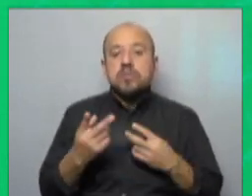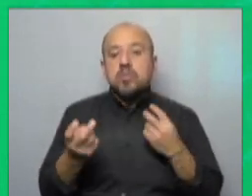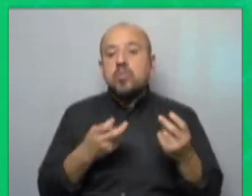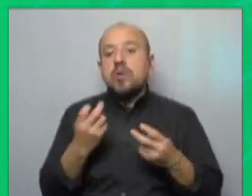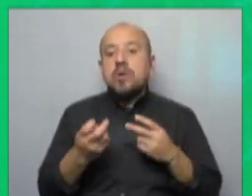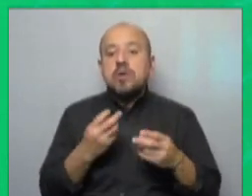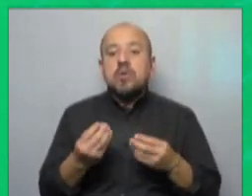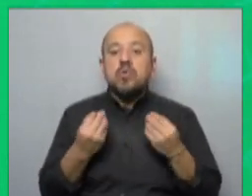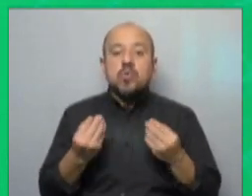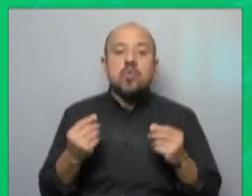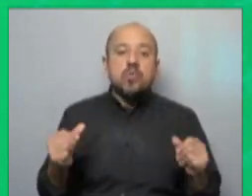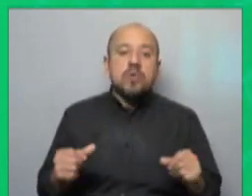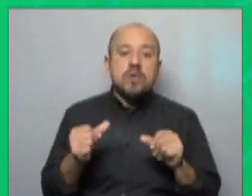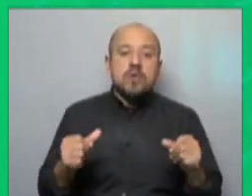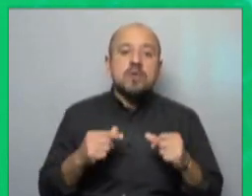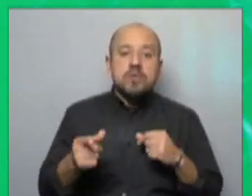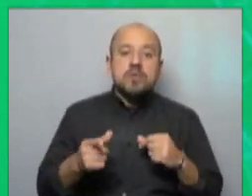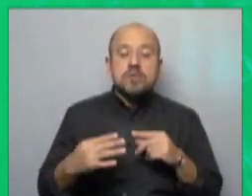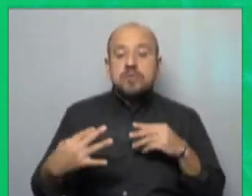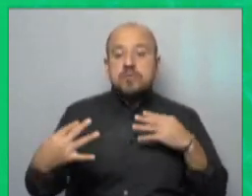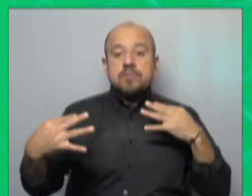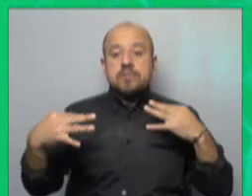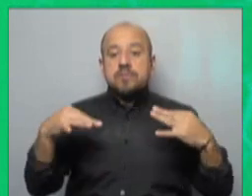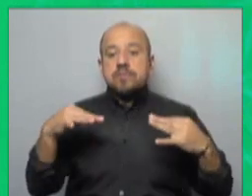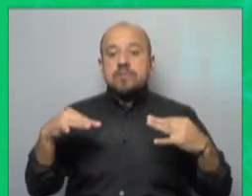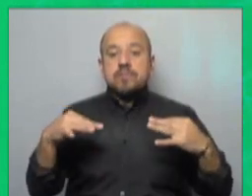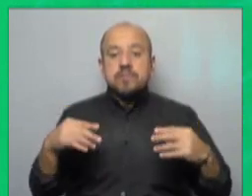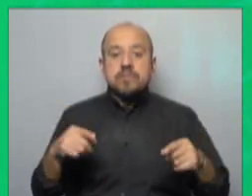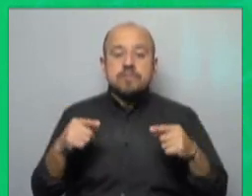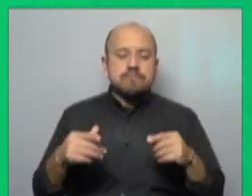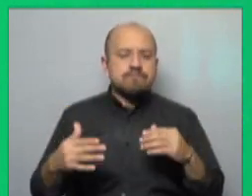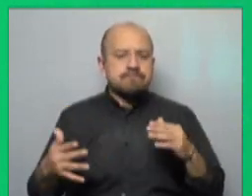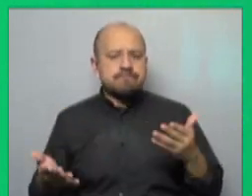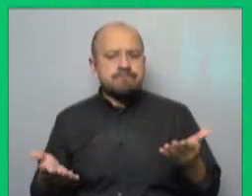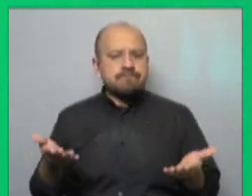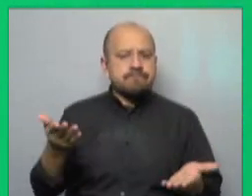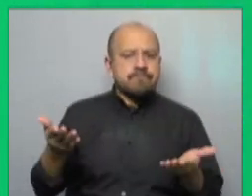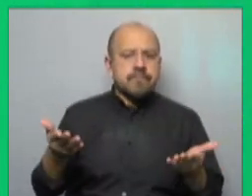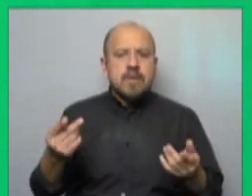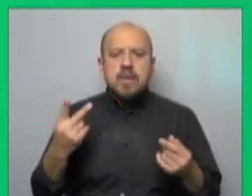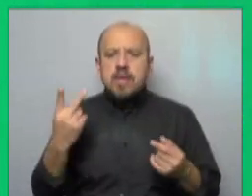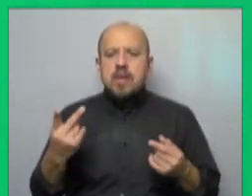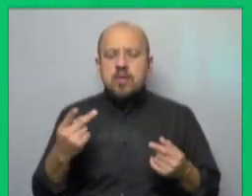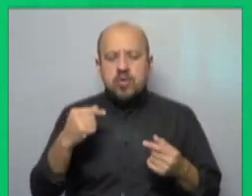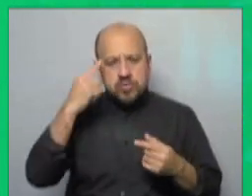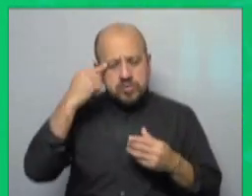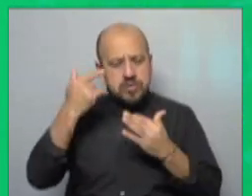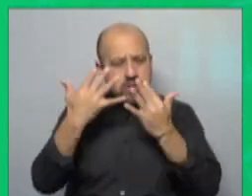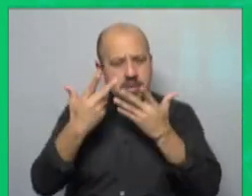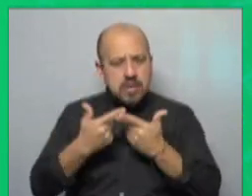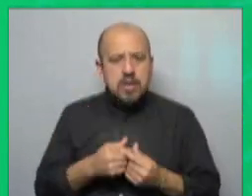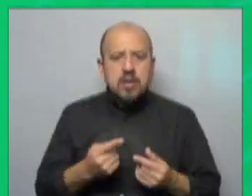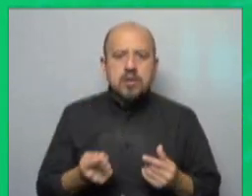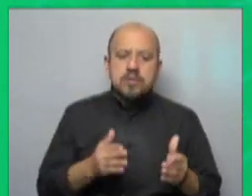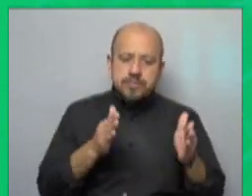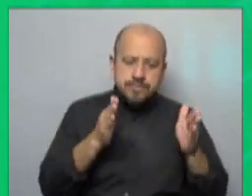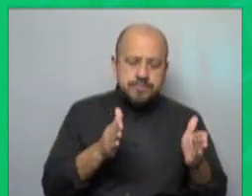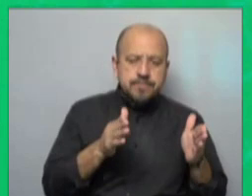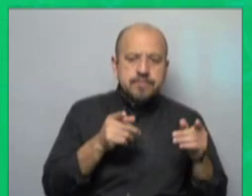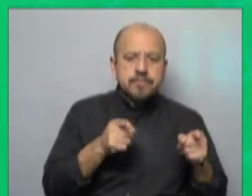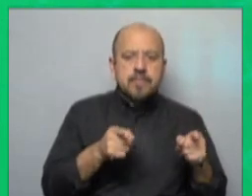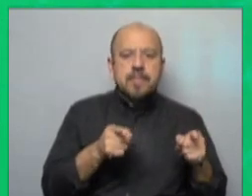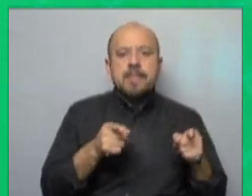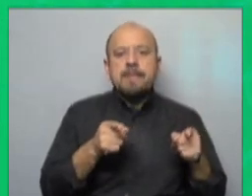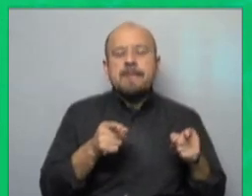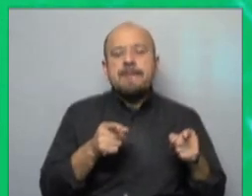donde llevar adelante esa oposición fue oscilando en dos grandes estrategias por un lado buscar lo